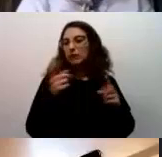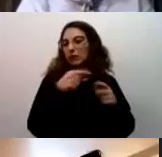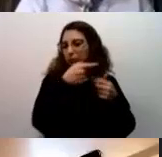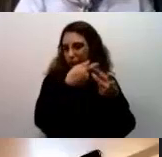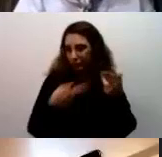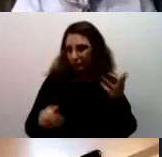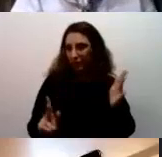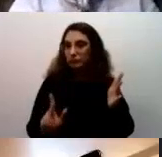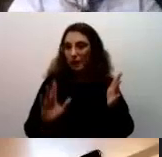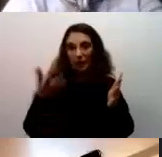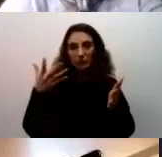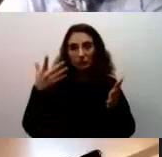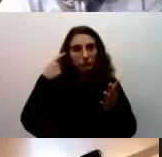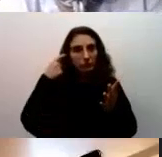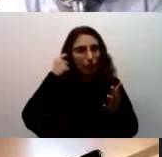han conseguido algo que no tenían.